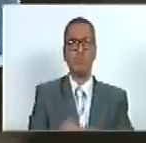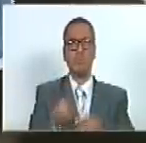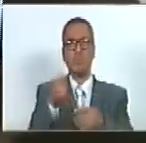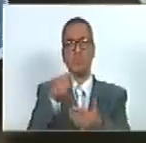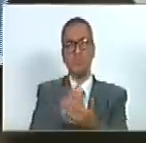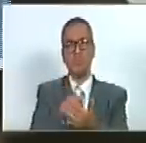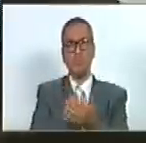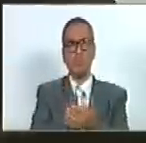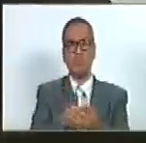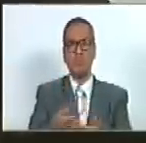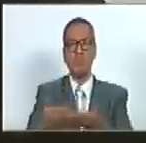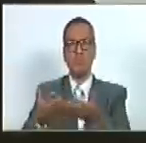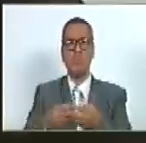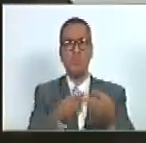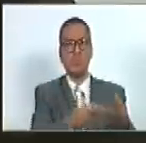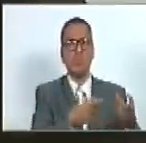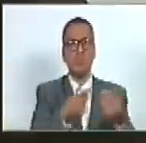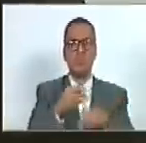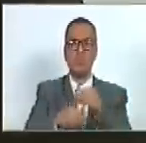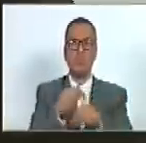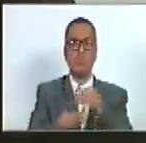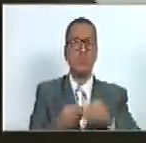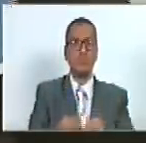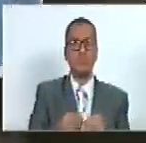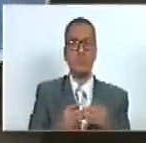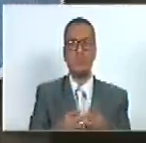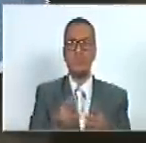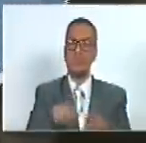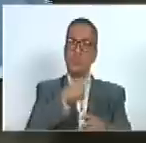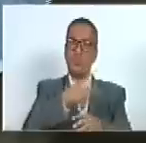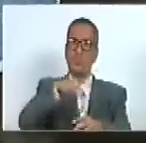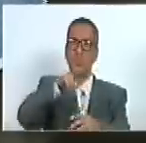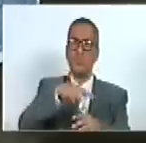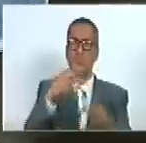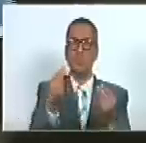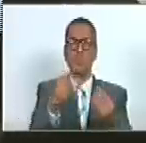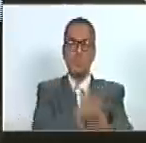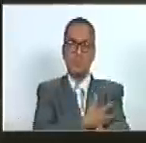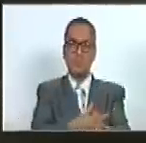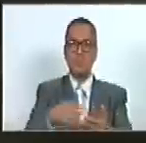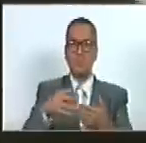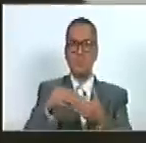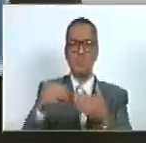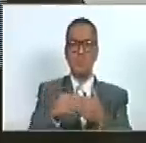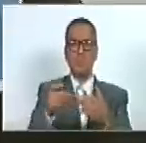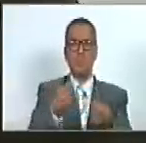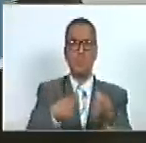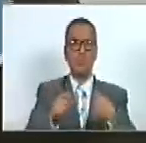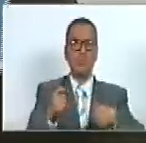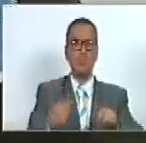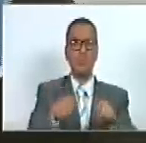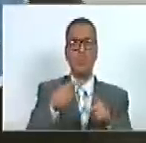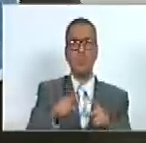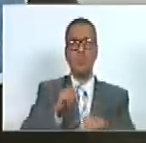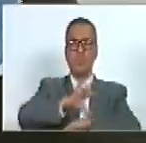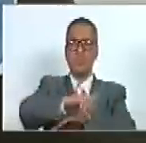cobrando y repartiendo los reales que seguramente están haciendo. Es una danza de millones de dólares donde está involucrado este ladrón,